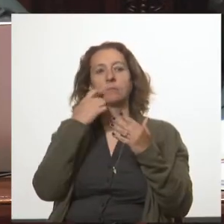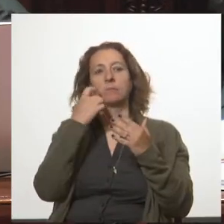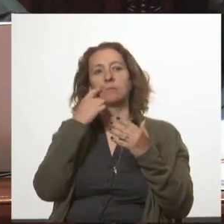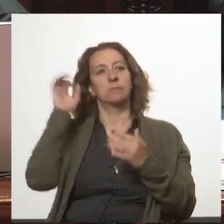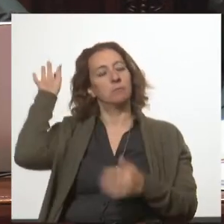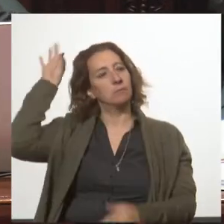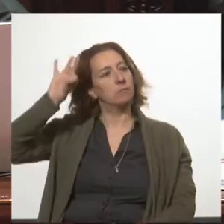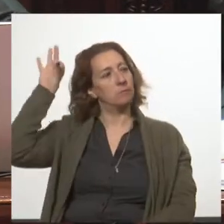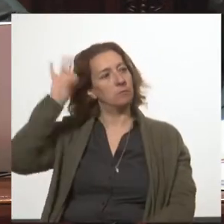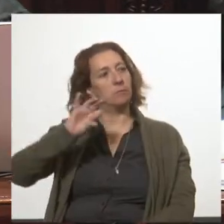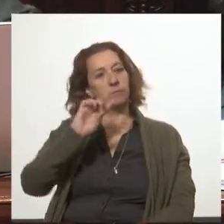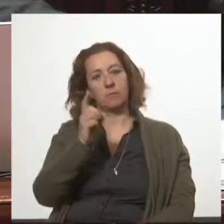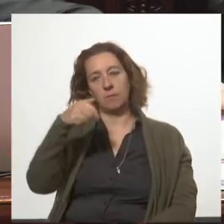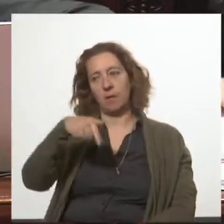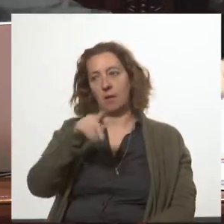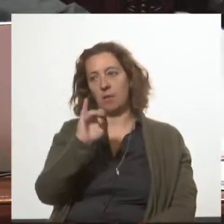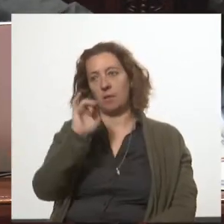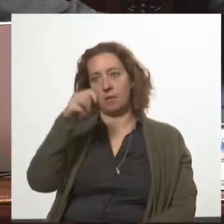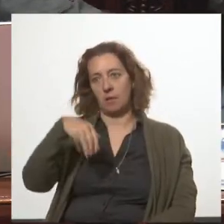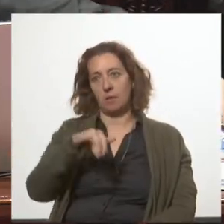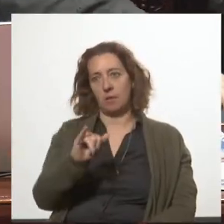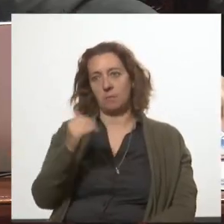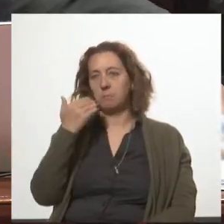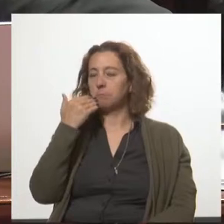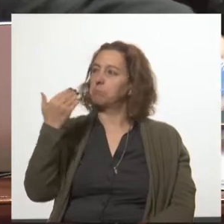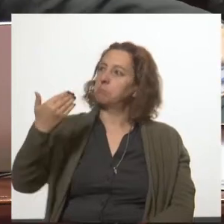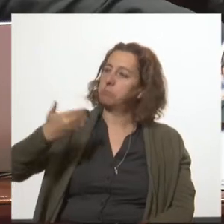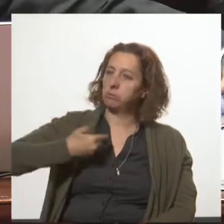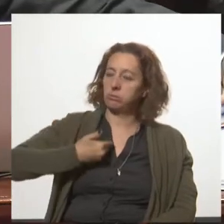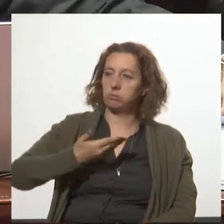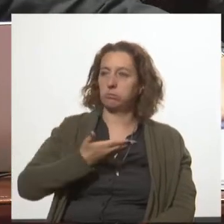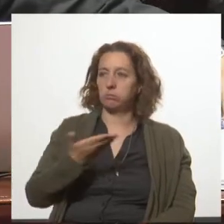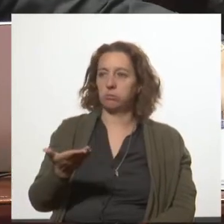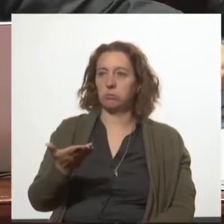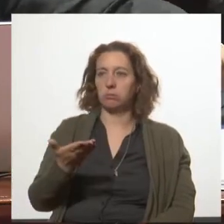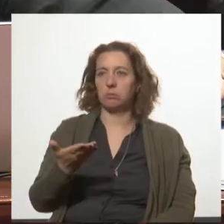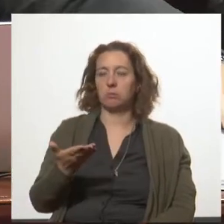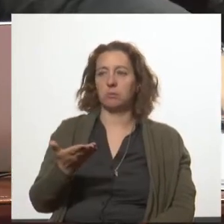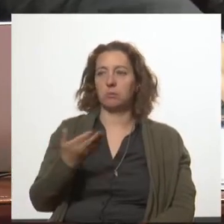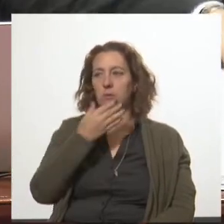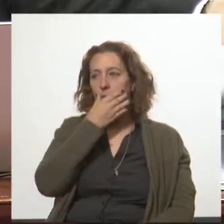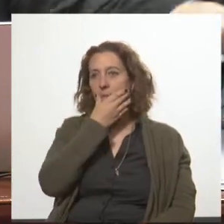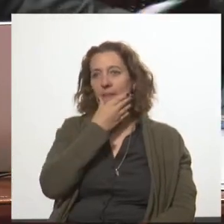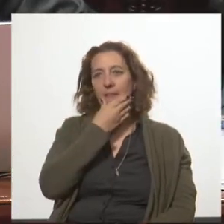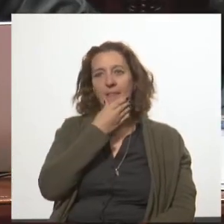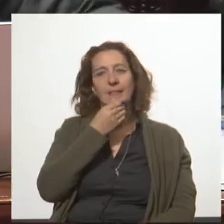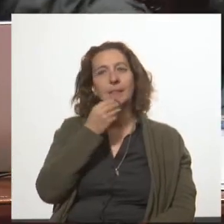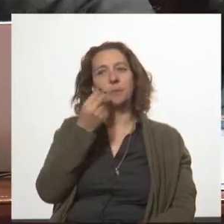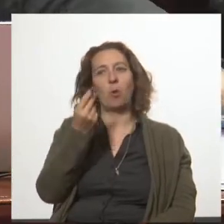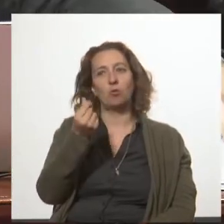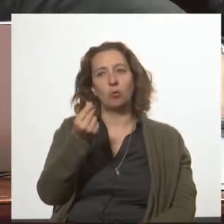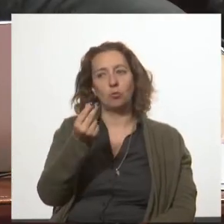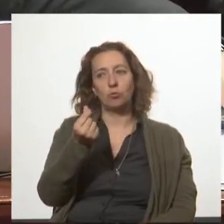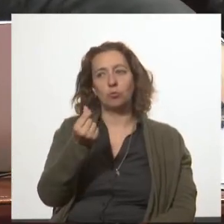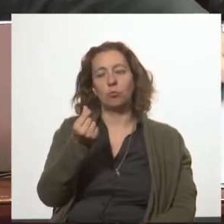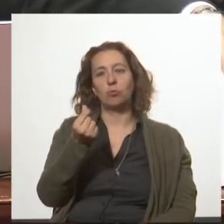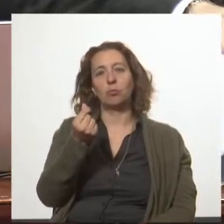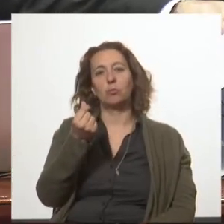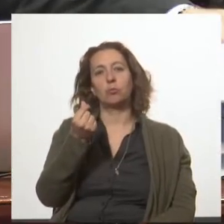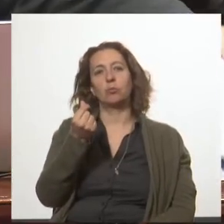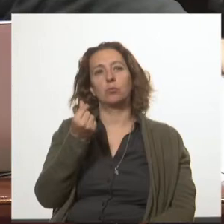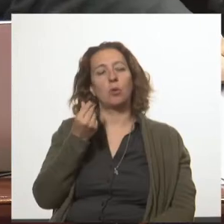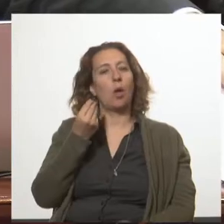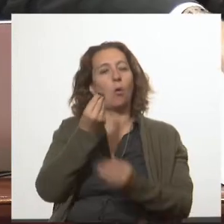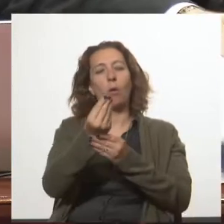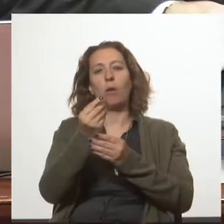gandini me hacía llegar alguna consulta referida a montos de adjudicaciones